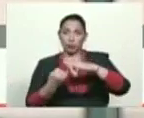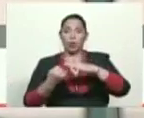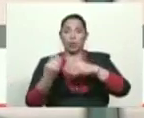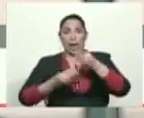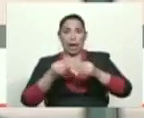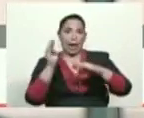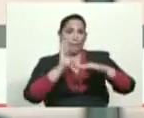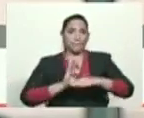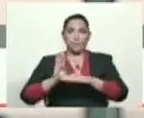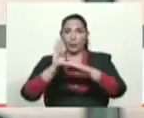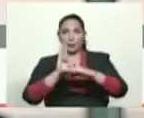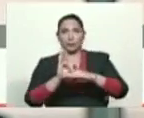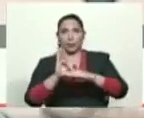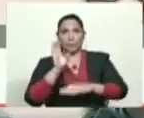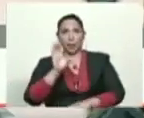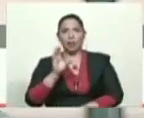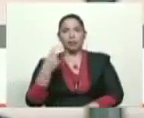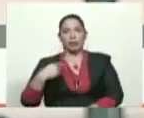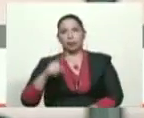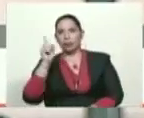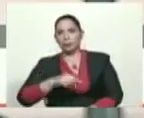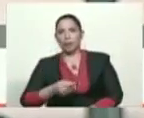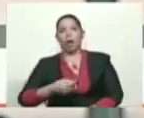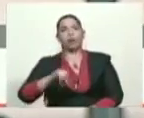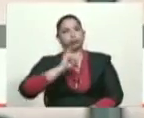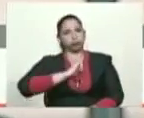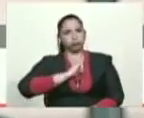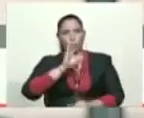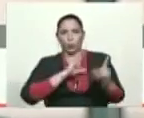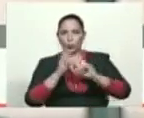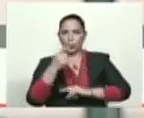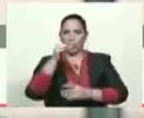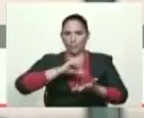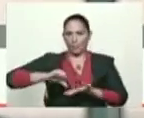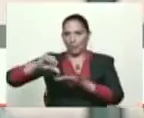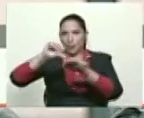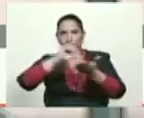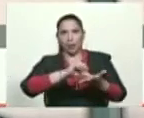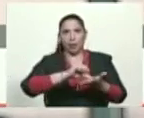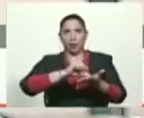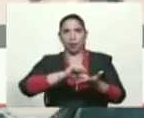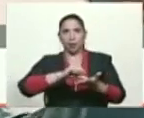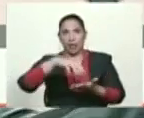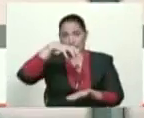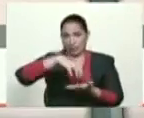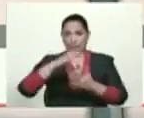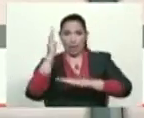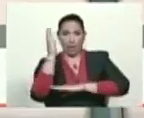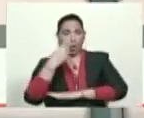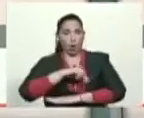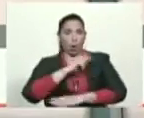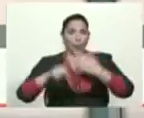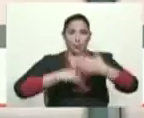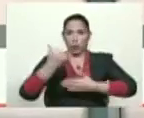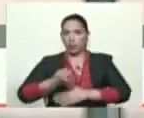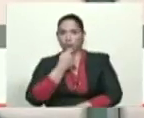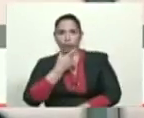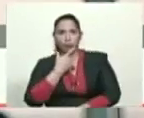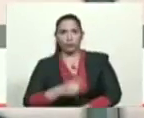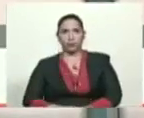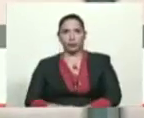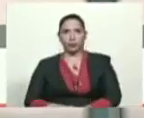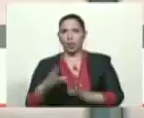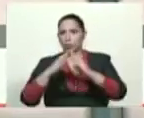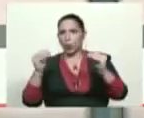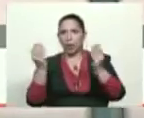tener también lo que usted dice la identificación cultural de cada río por lo menos el estado lara estamos haciendo un proyecto hermoso de que